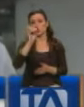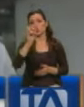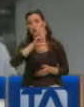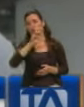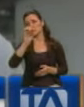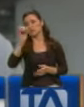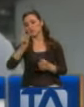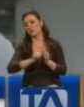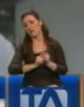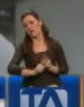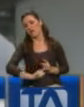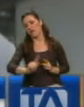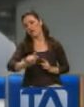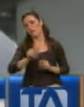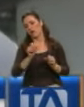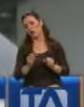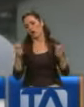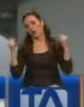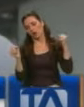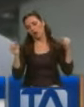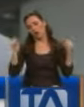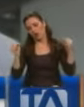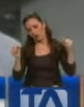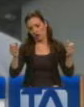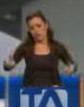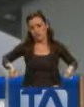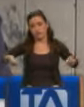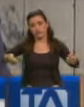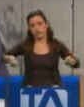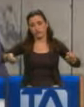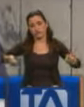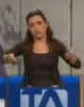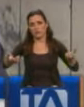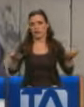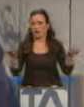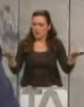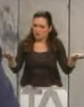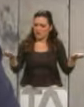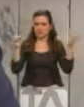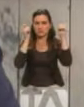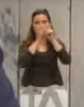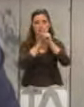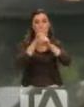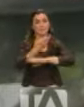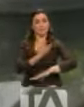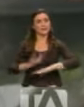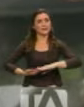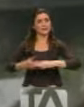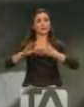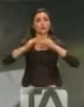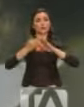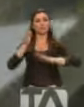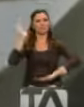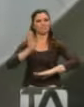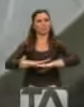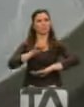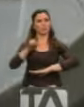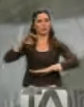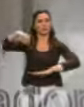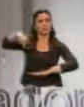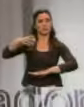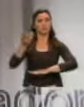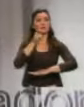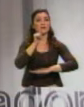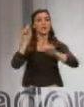300 metros y para traer cargando en bidones pesado. Para el presidente de esta comunidad, los responsables de dotarles de